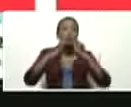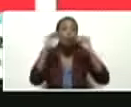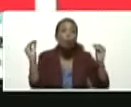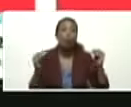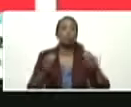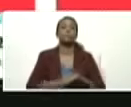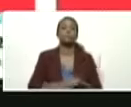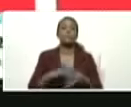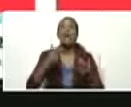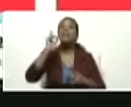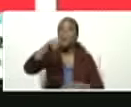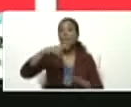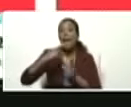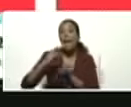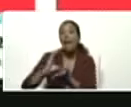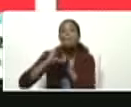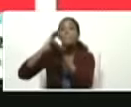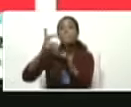El crédito,